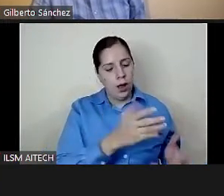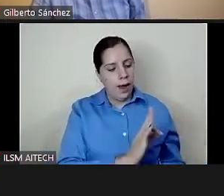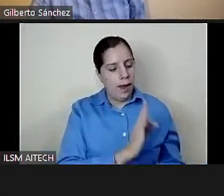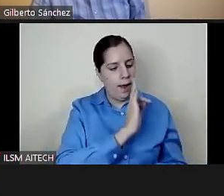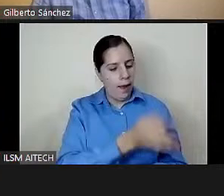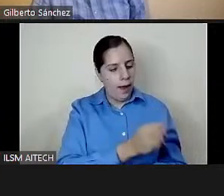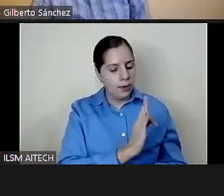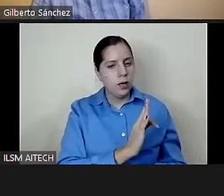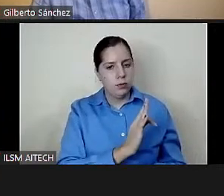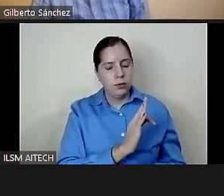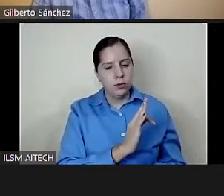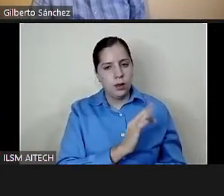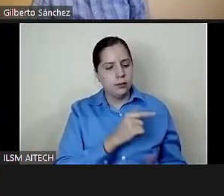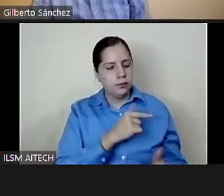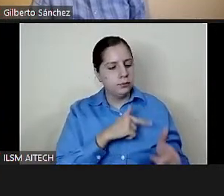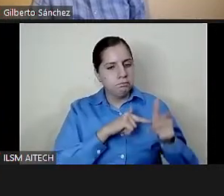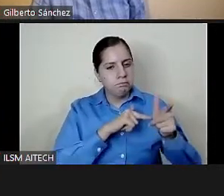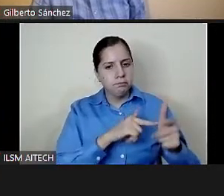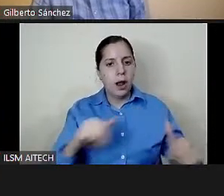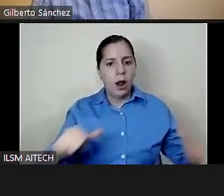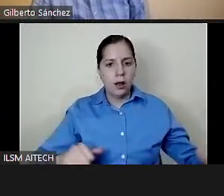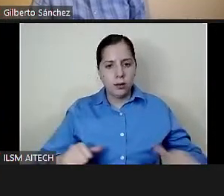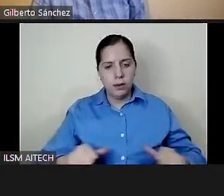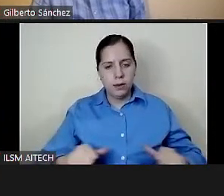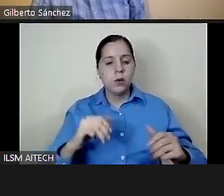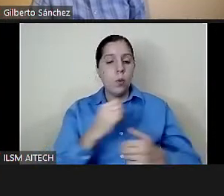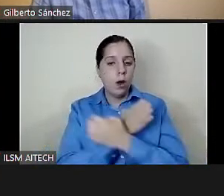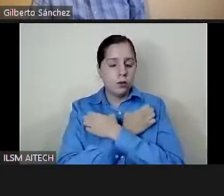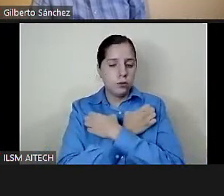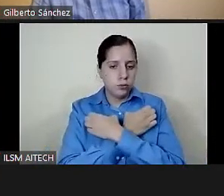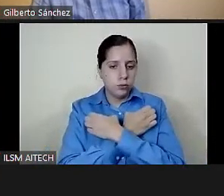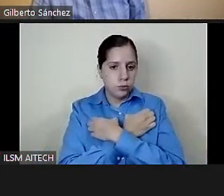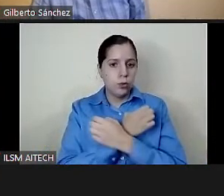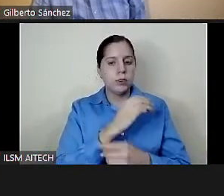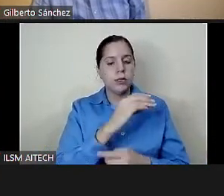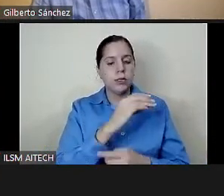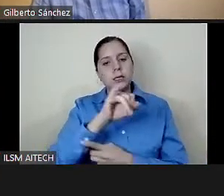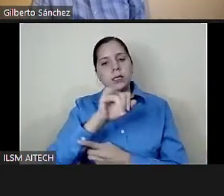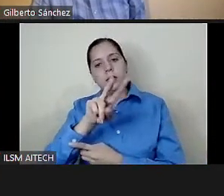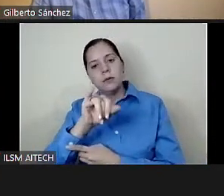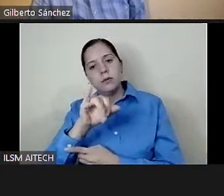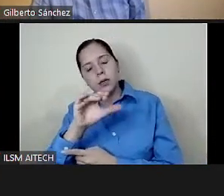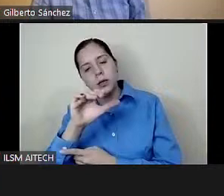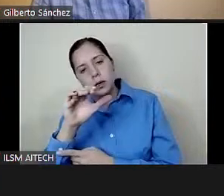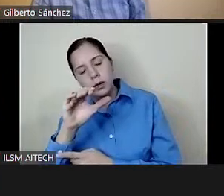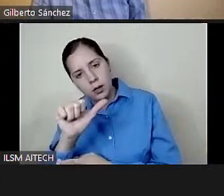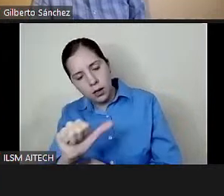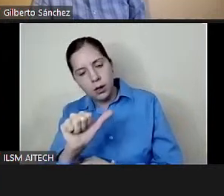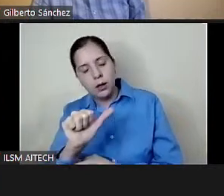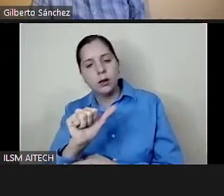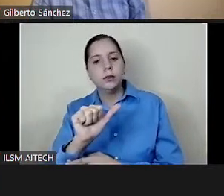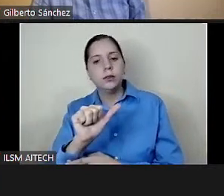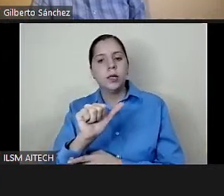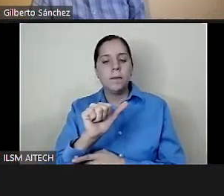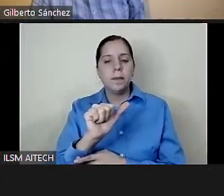el Seguimiento a las Actividades de Educación Cívica y Participación Ciudadana de dicho ente público